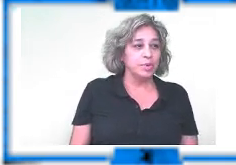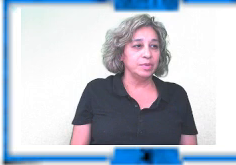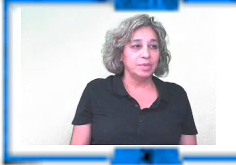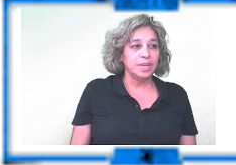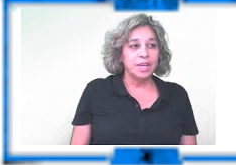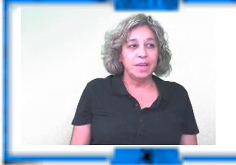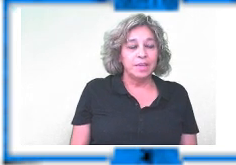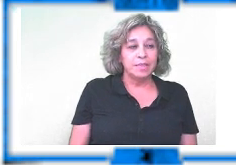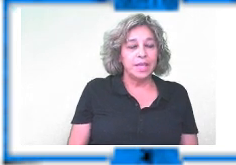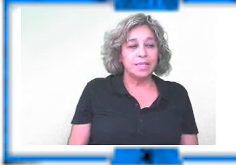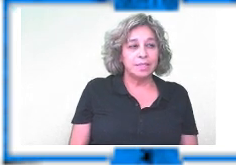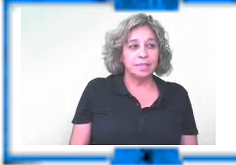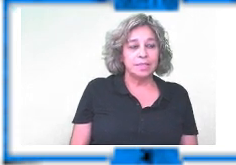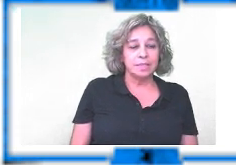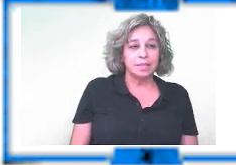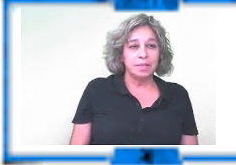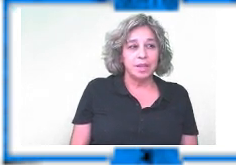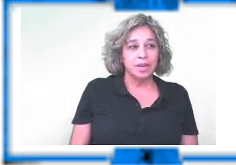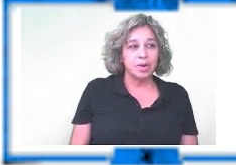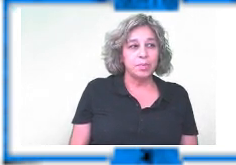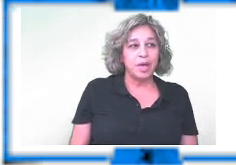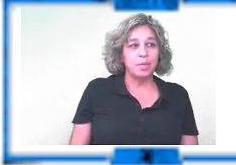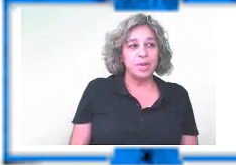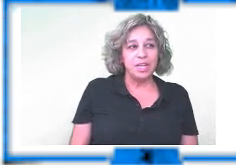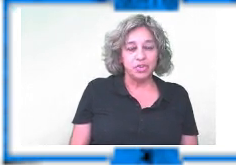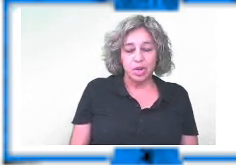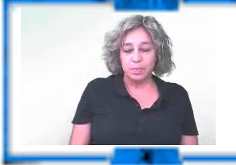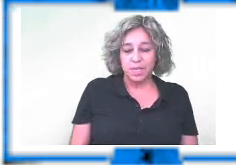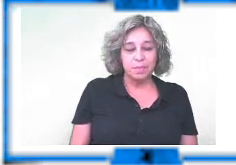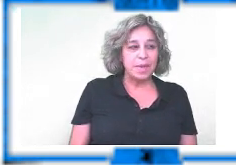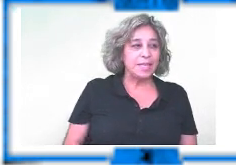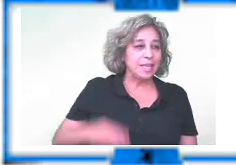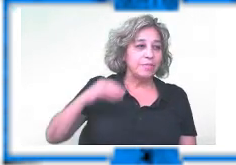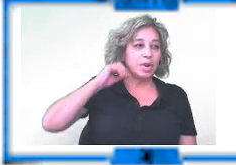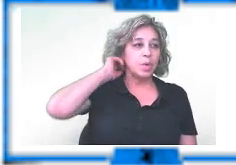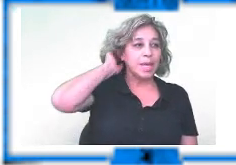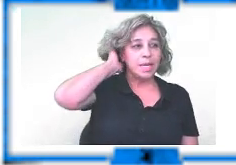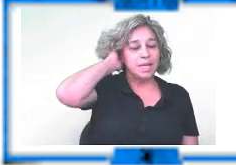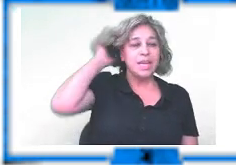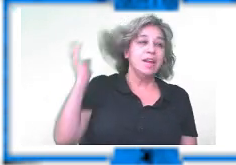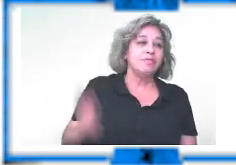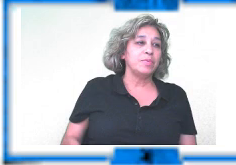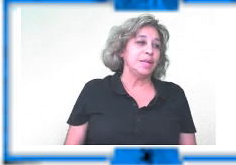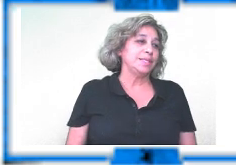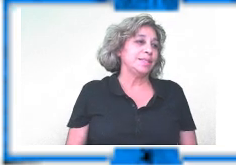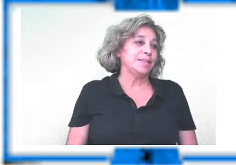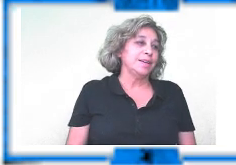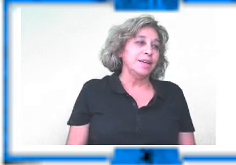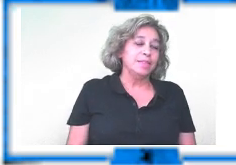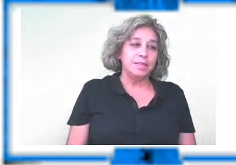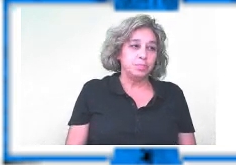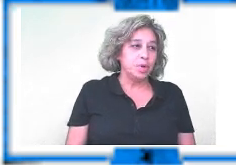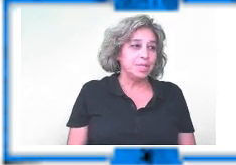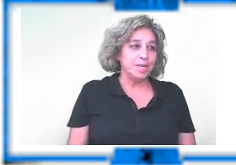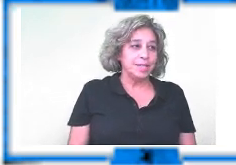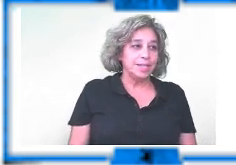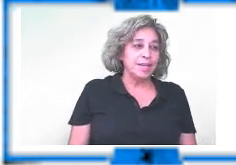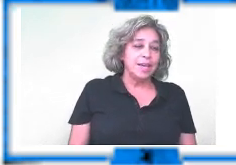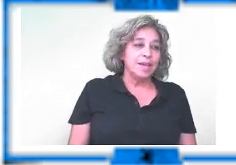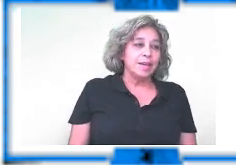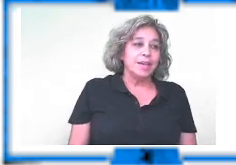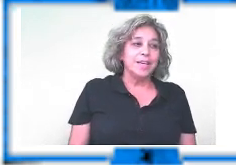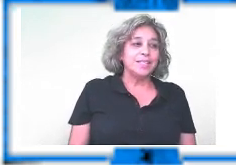increíble. Hidalgo. That's la cantidad de viajes que hace el presidente todos los fines de semana. No descansa every nunca. Weekend. He never rests. Este presidente. This president.